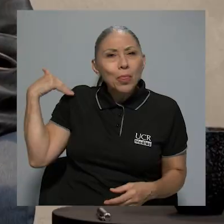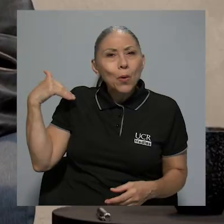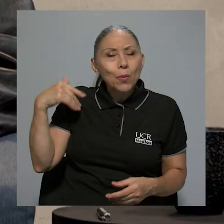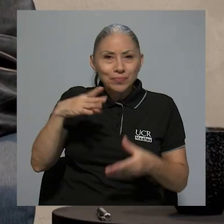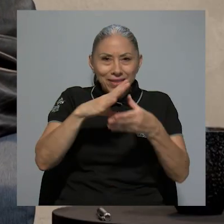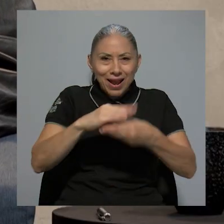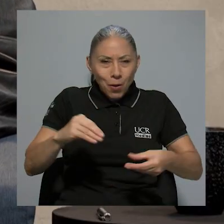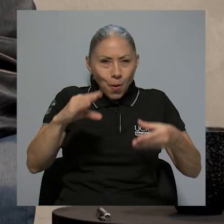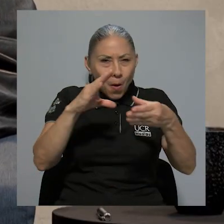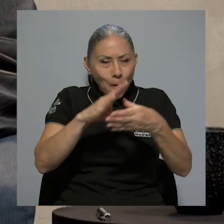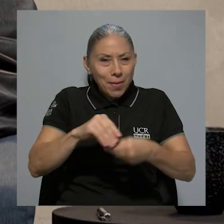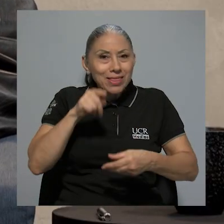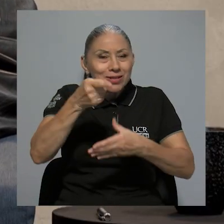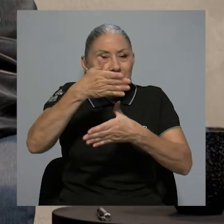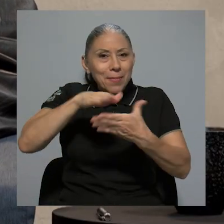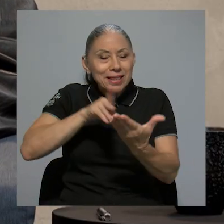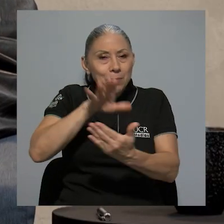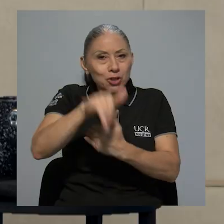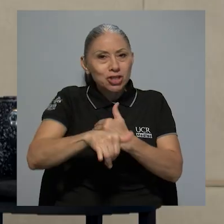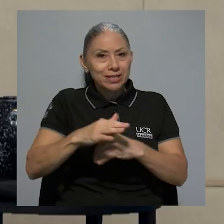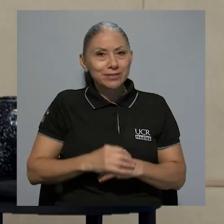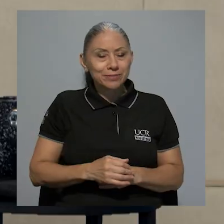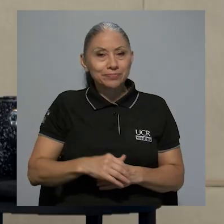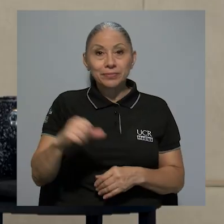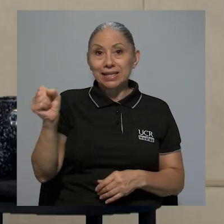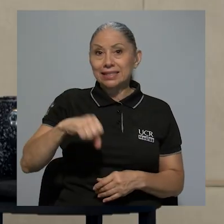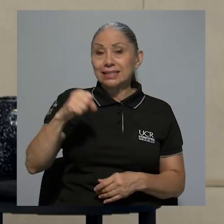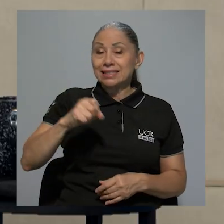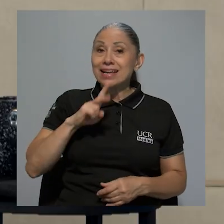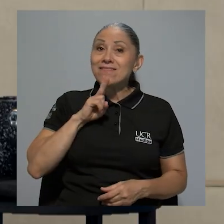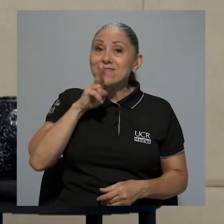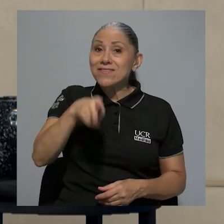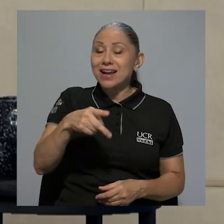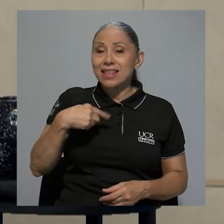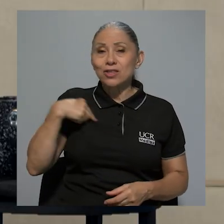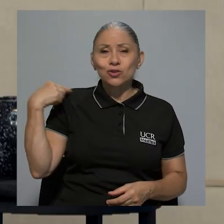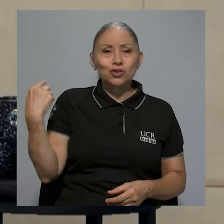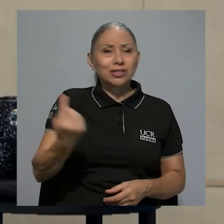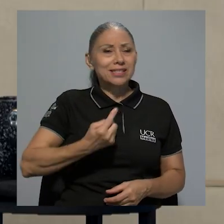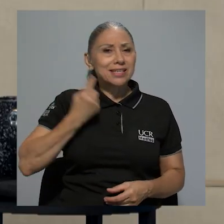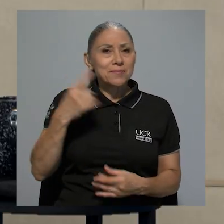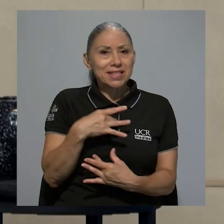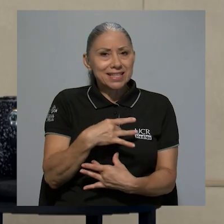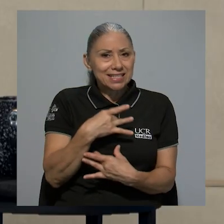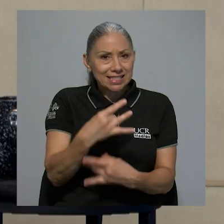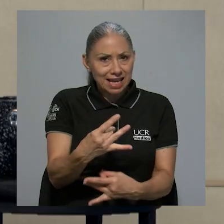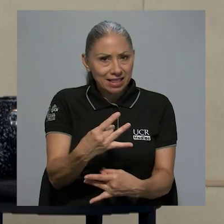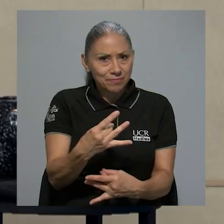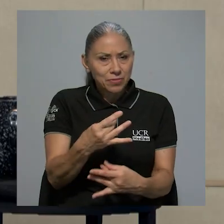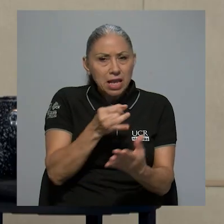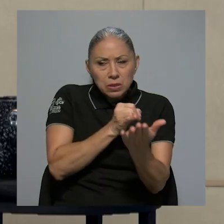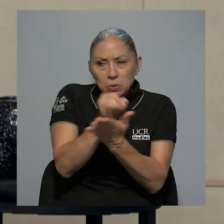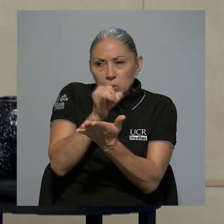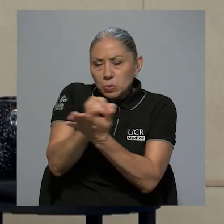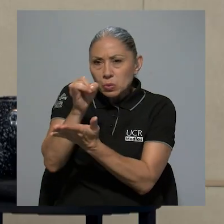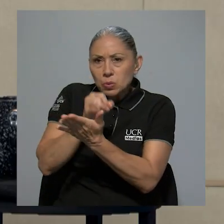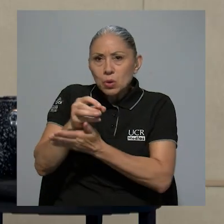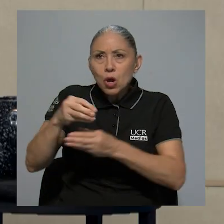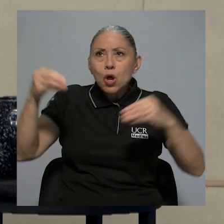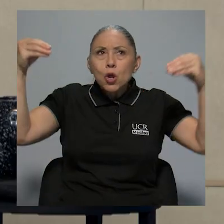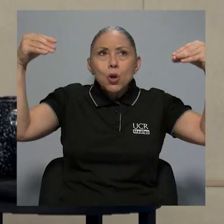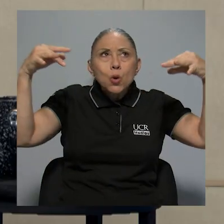poquito esa parte del proyecto. Sí, bueno, en realidad yo siempre he estado como muy interesada en estudiar la luz